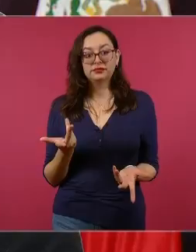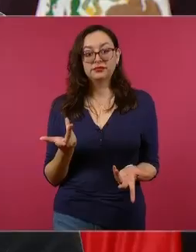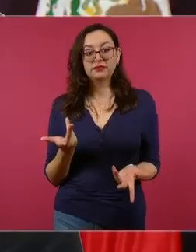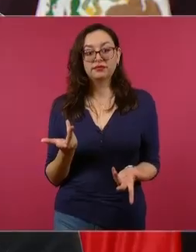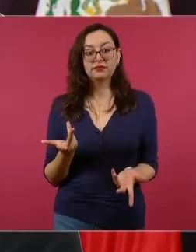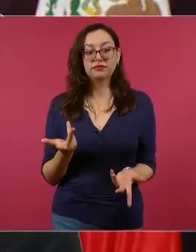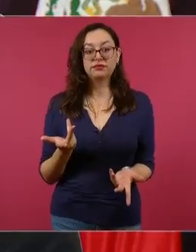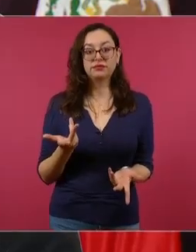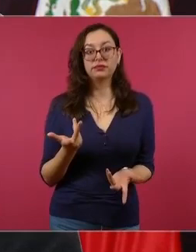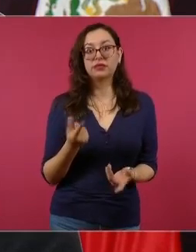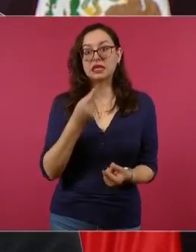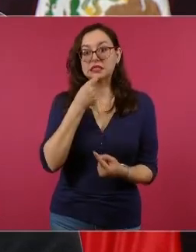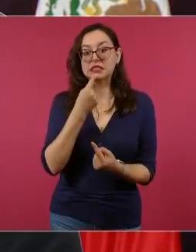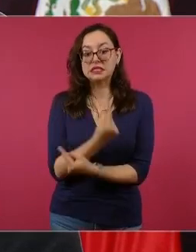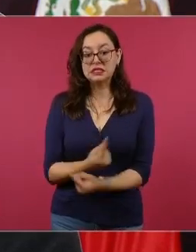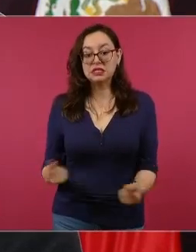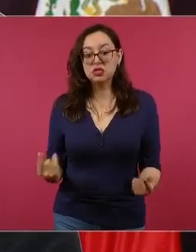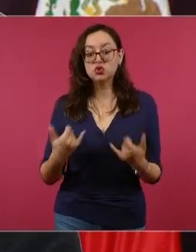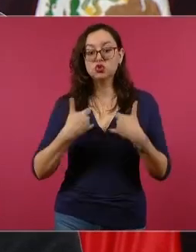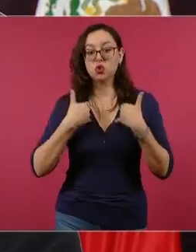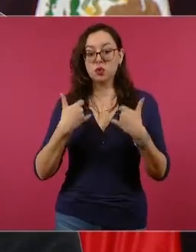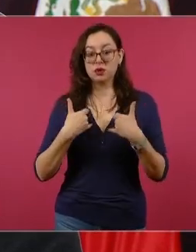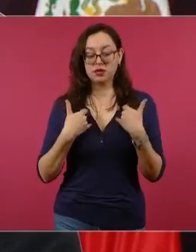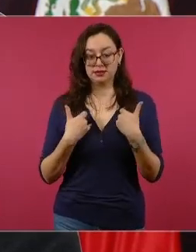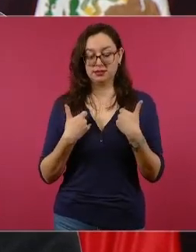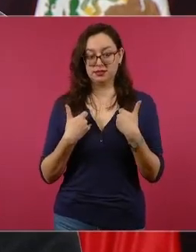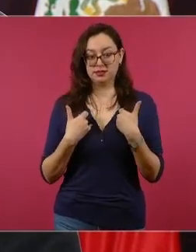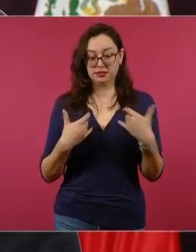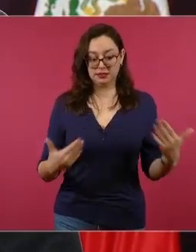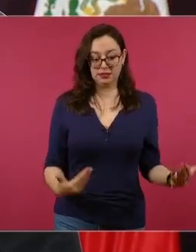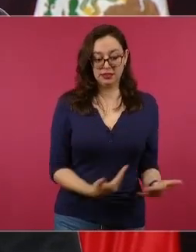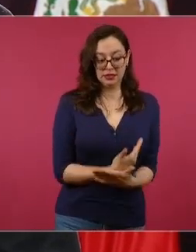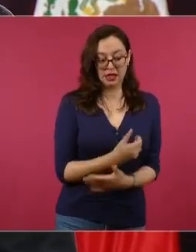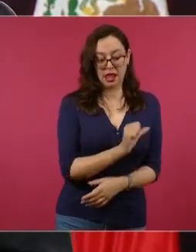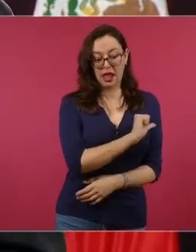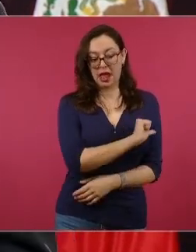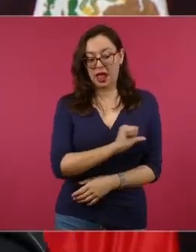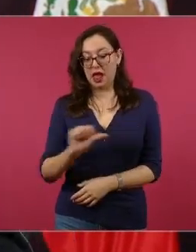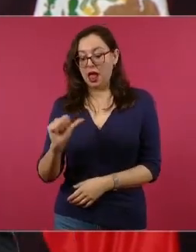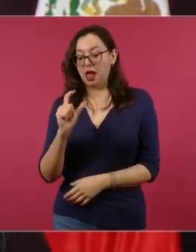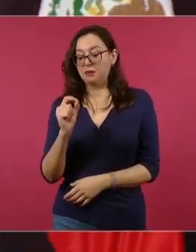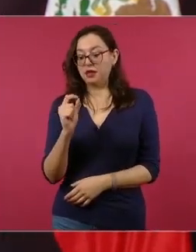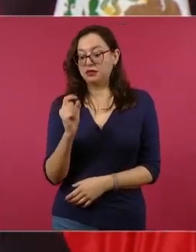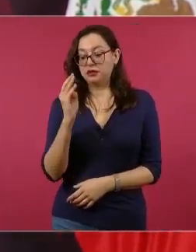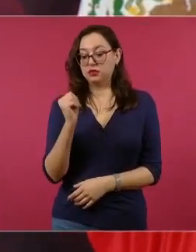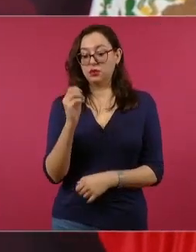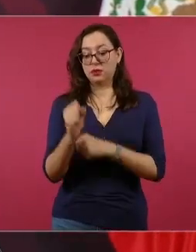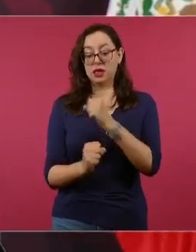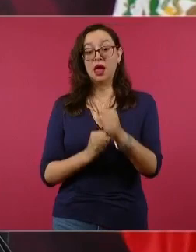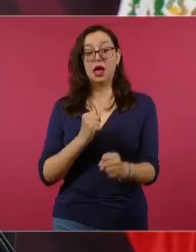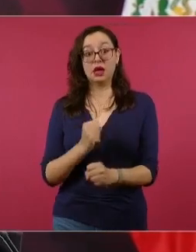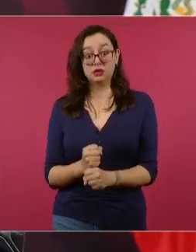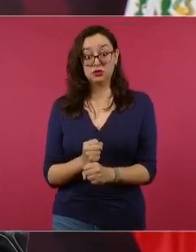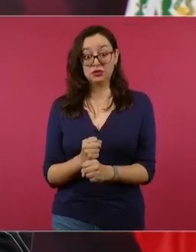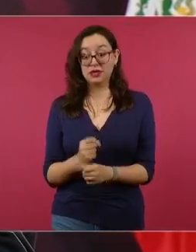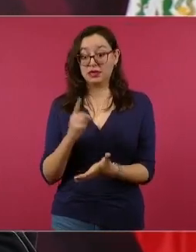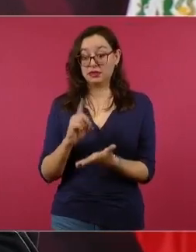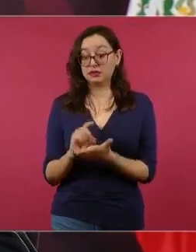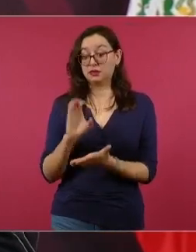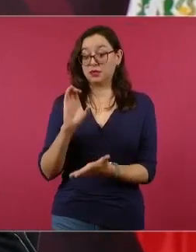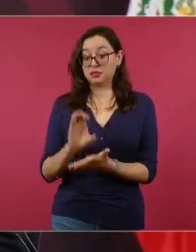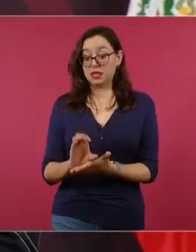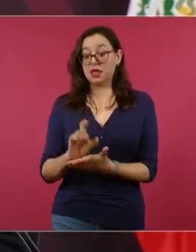los niños y jóvenes hasta 29 años, y los discapacitados de 29 a